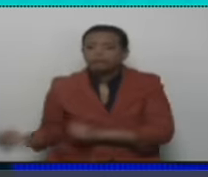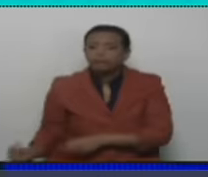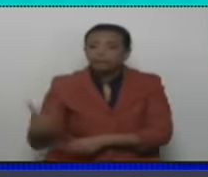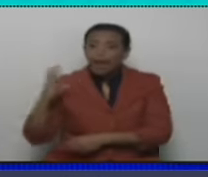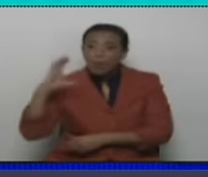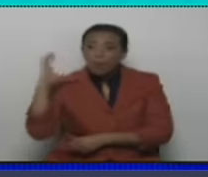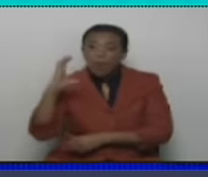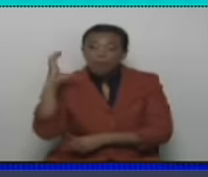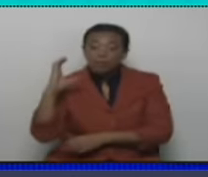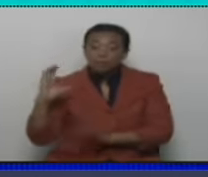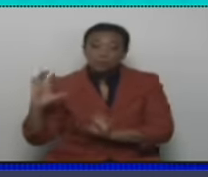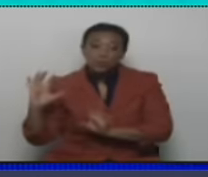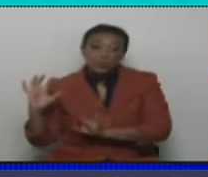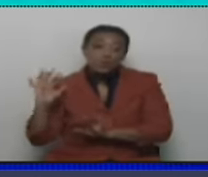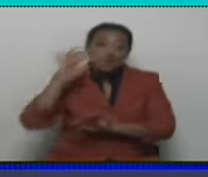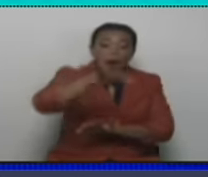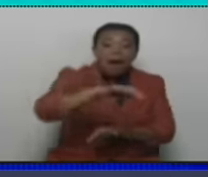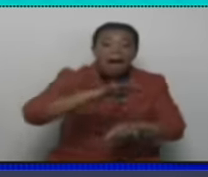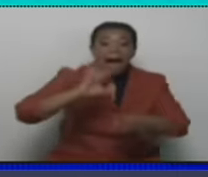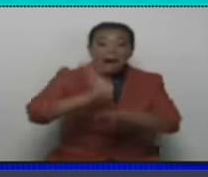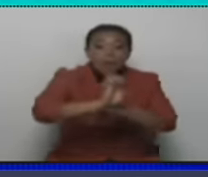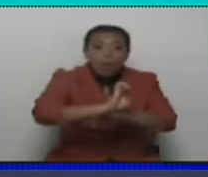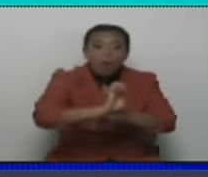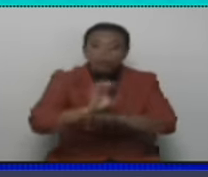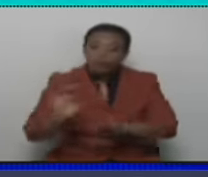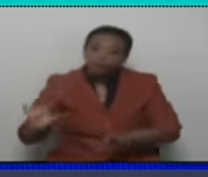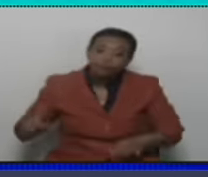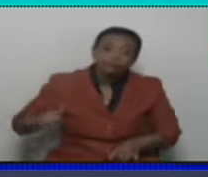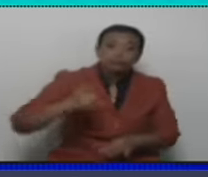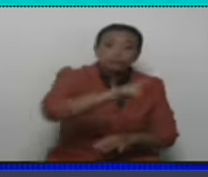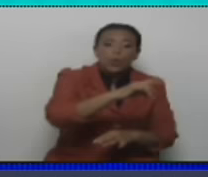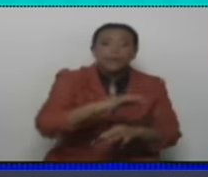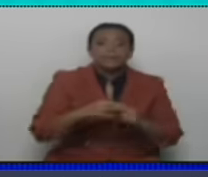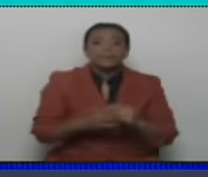a Ecuador. Aquí voy a leer una primera reacción